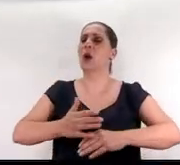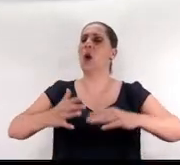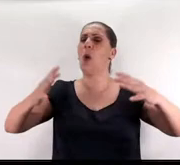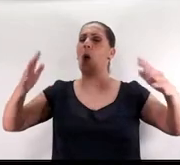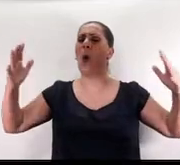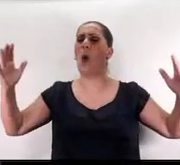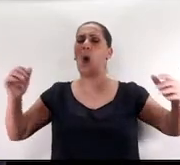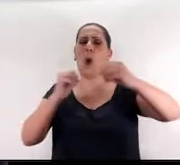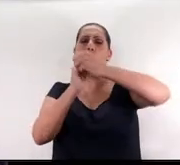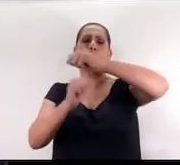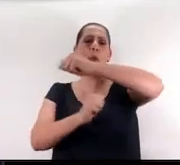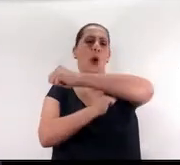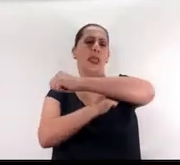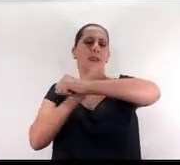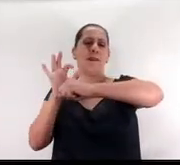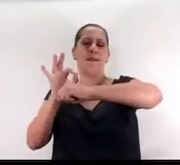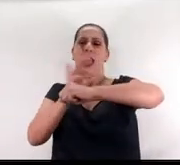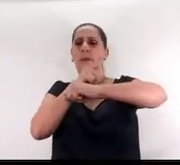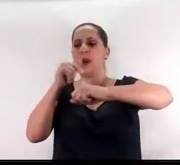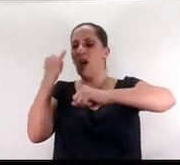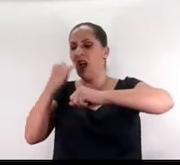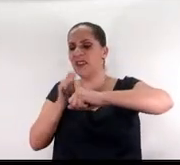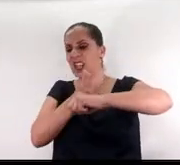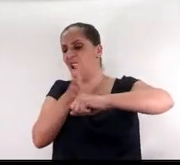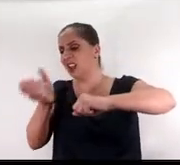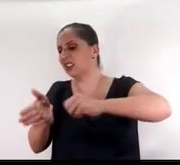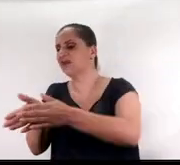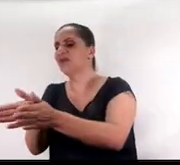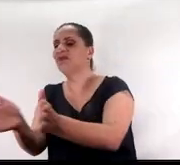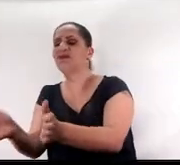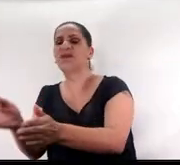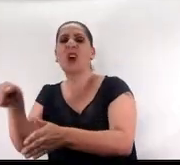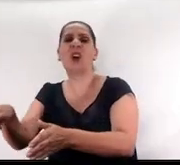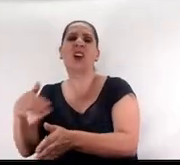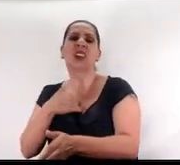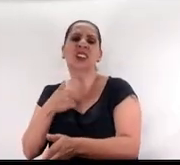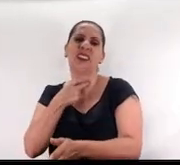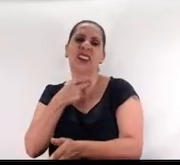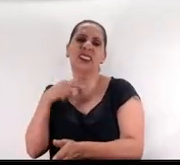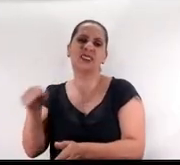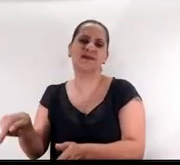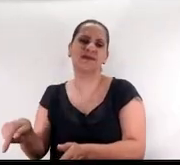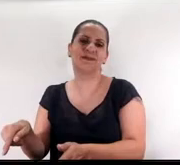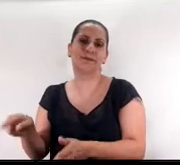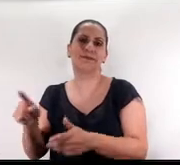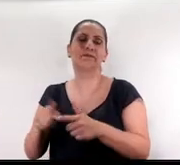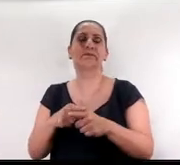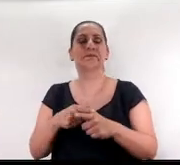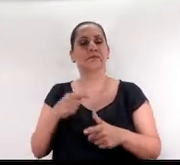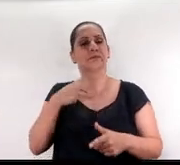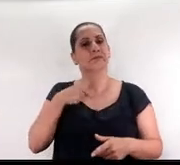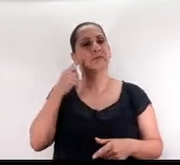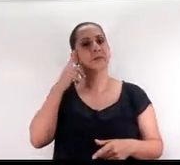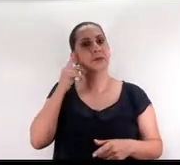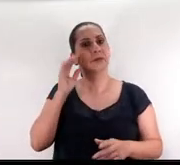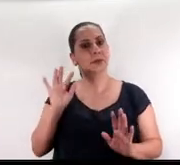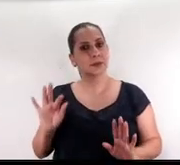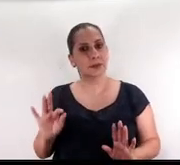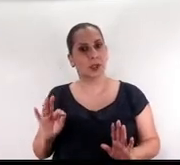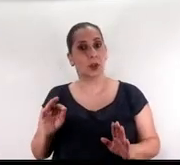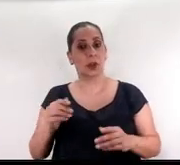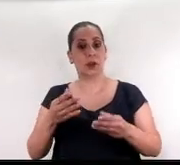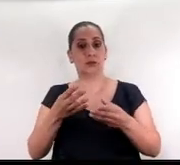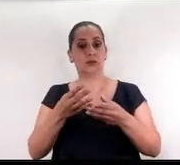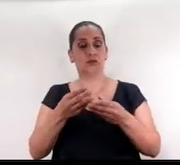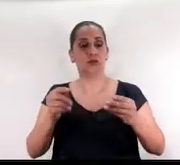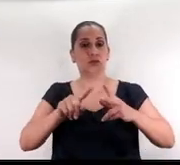pero después se topa un cuello de botella ahí. Bueno, me parece que el arreglo del paso de